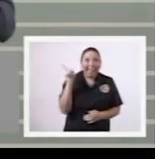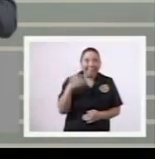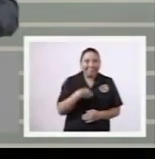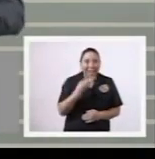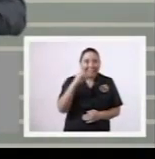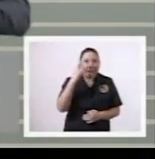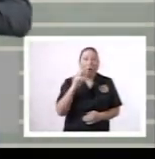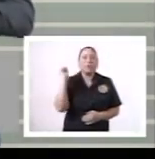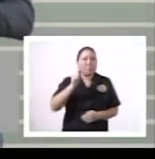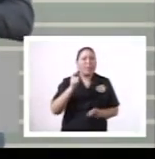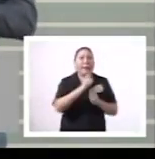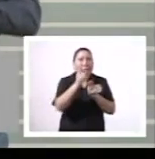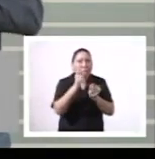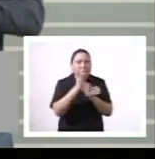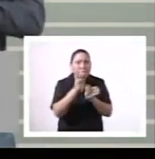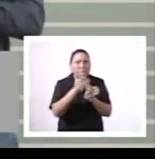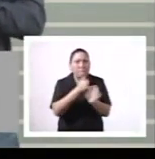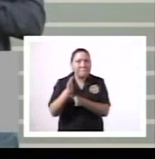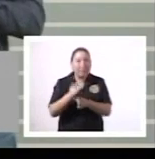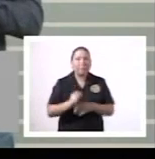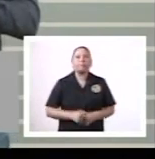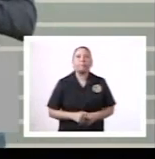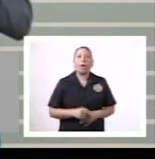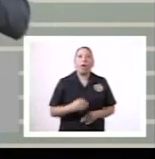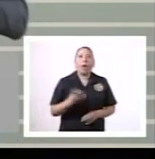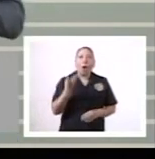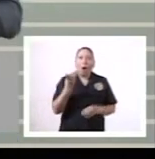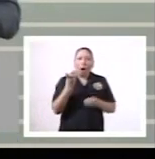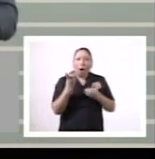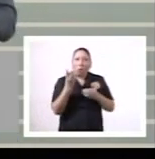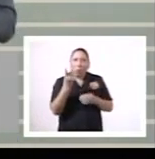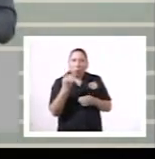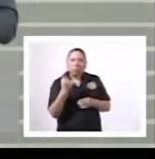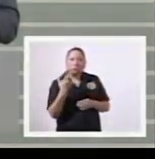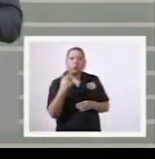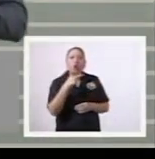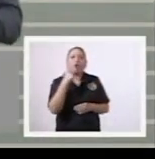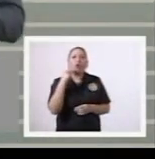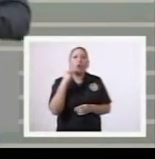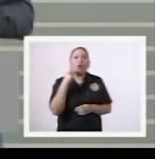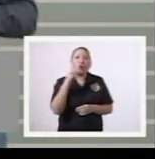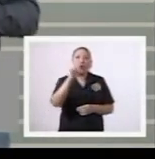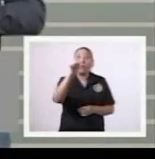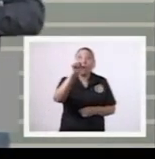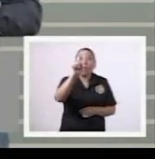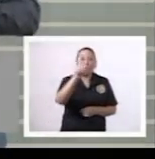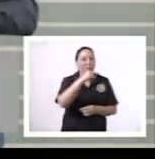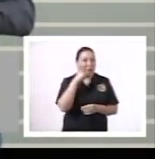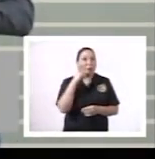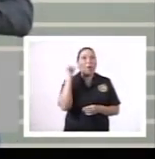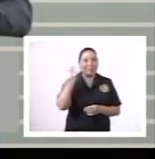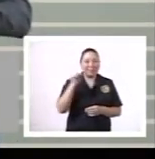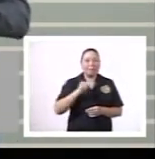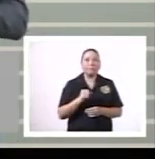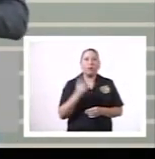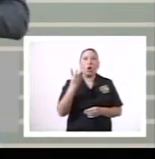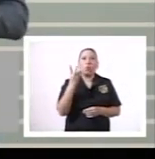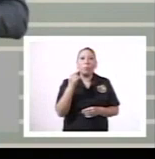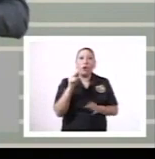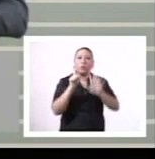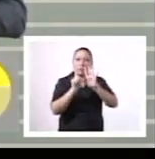¡Perfecto! Ojalá que se confunda en uno. ¿El número 1? Rojo. ¡Ay, muy bien! ¿El número